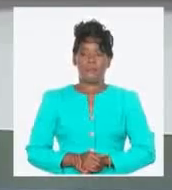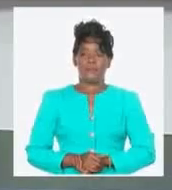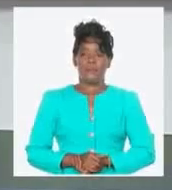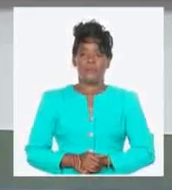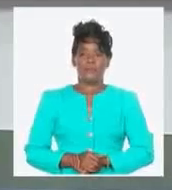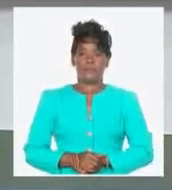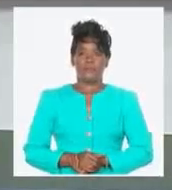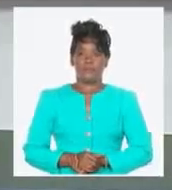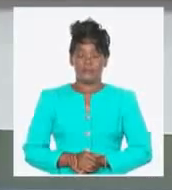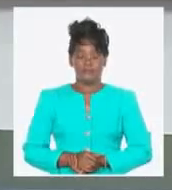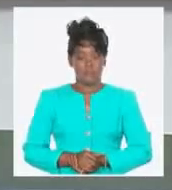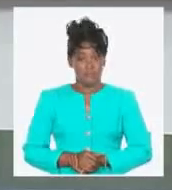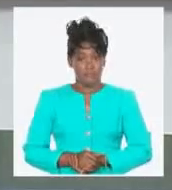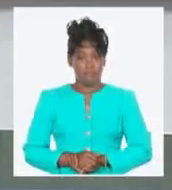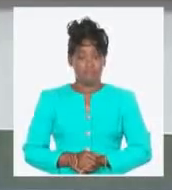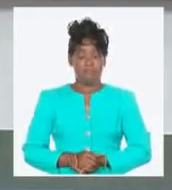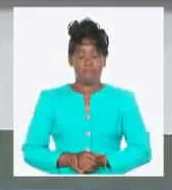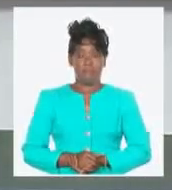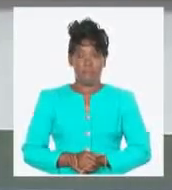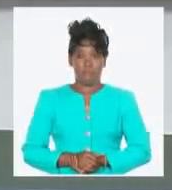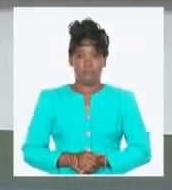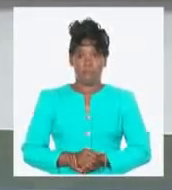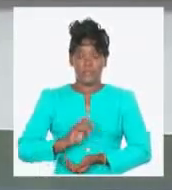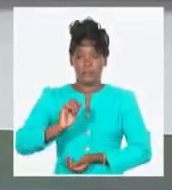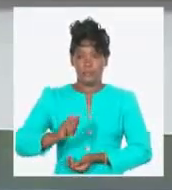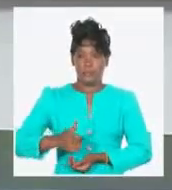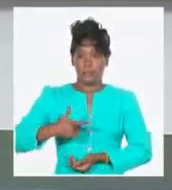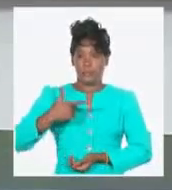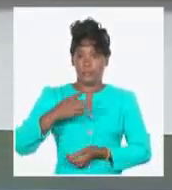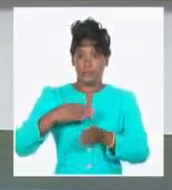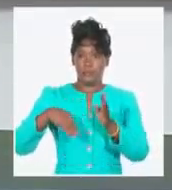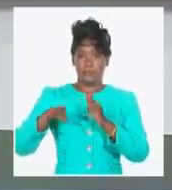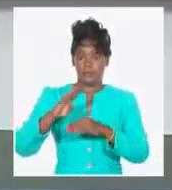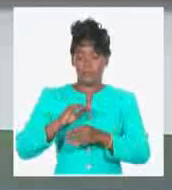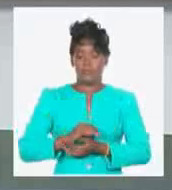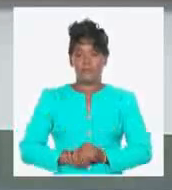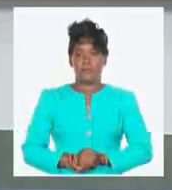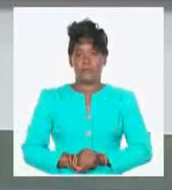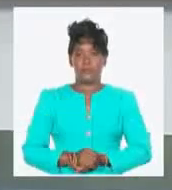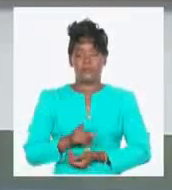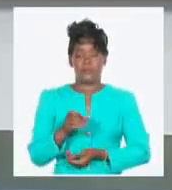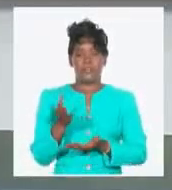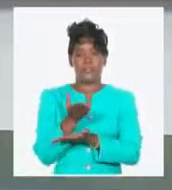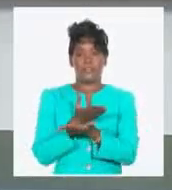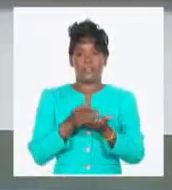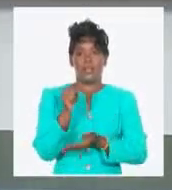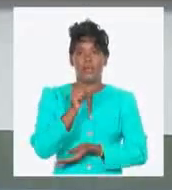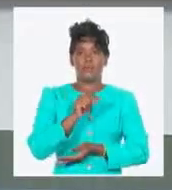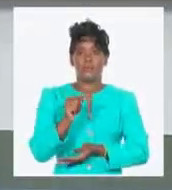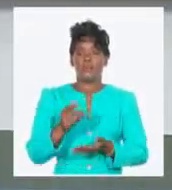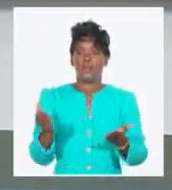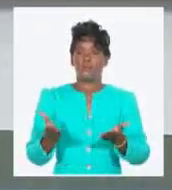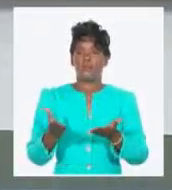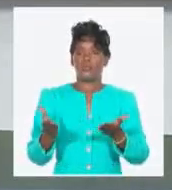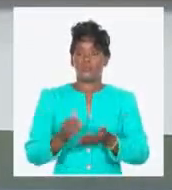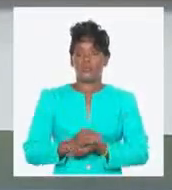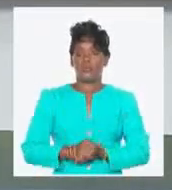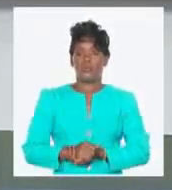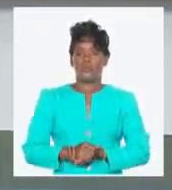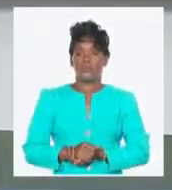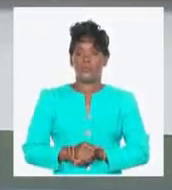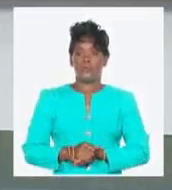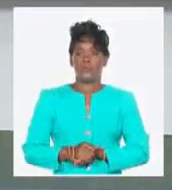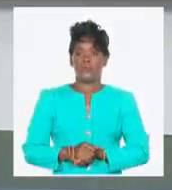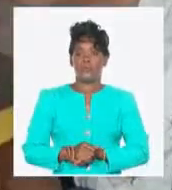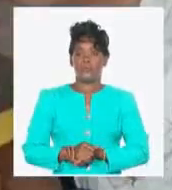Y como parte de esta misma visita gubernamental, el viceprimer ministro Jorge Luis Tapia Fonseca intercambió con productores de la zona de Guaro, en el polo productivo de